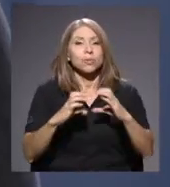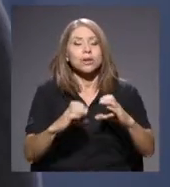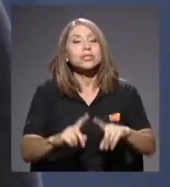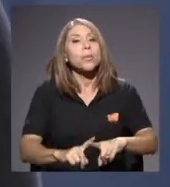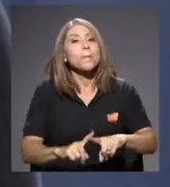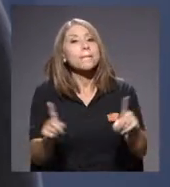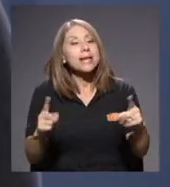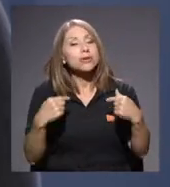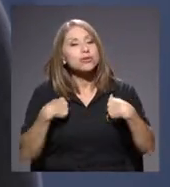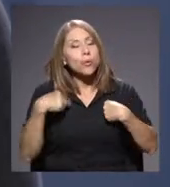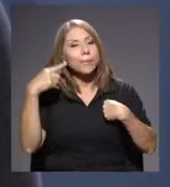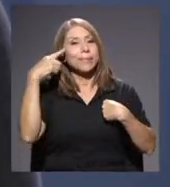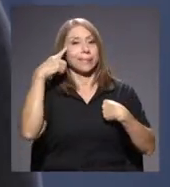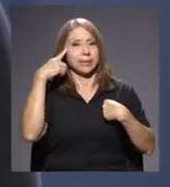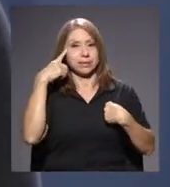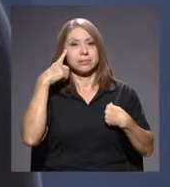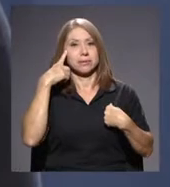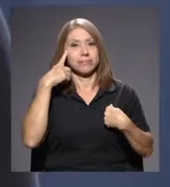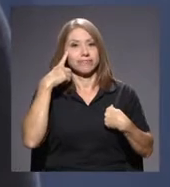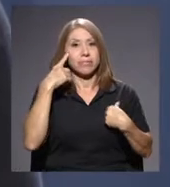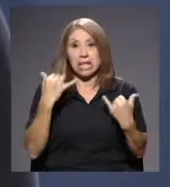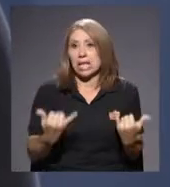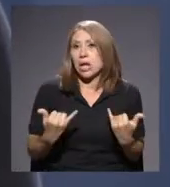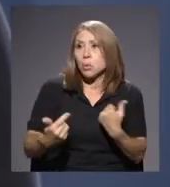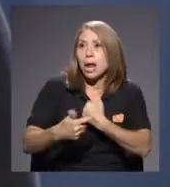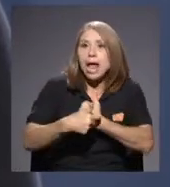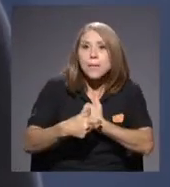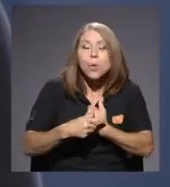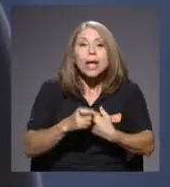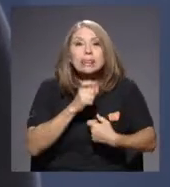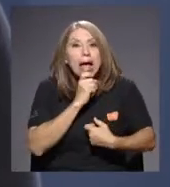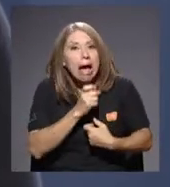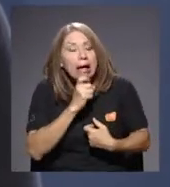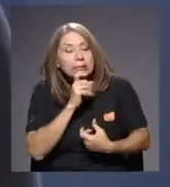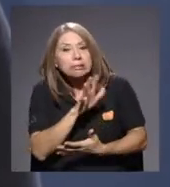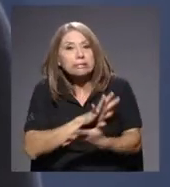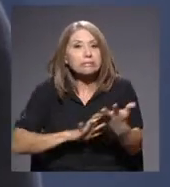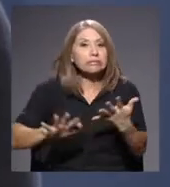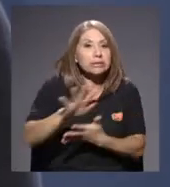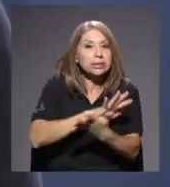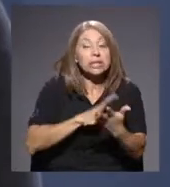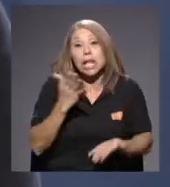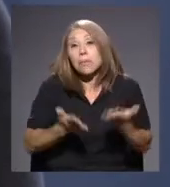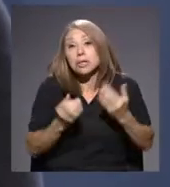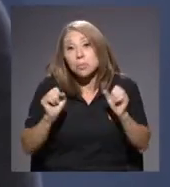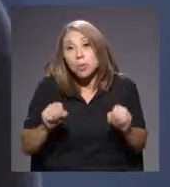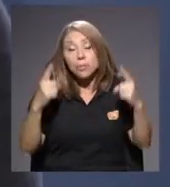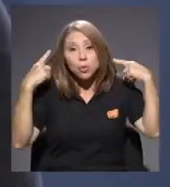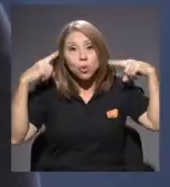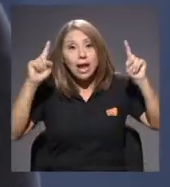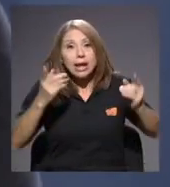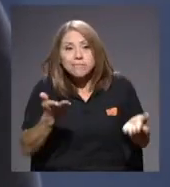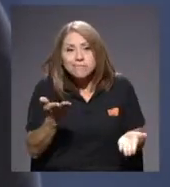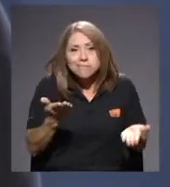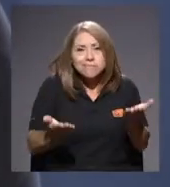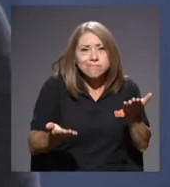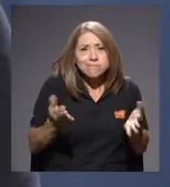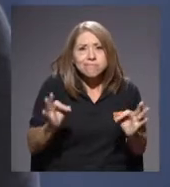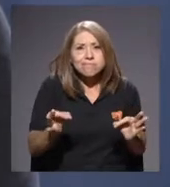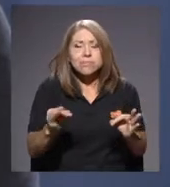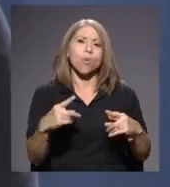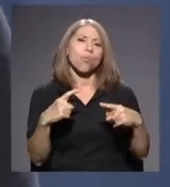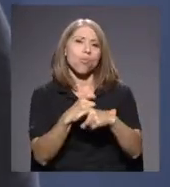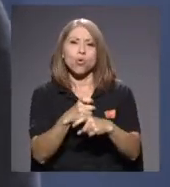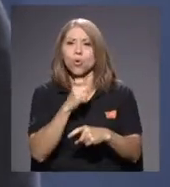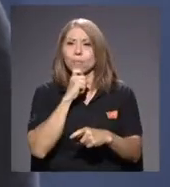pensé que en una época tan encrispada podíamos lograr balance, y eso es muy complicado desde el punto de vista de los